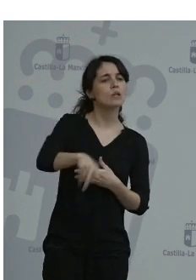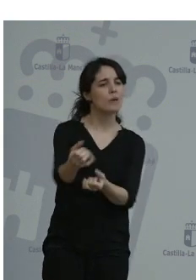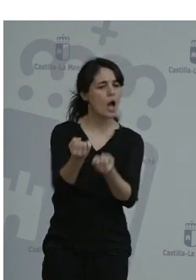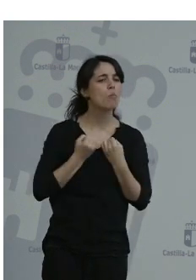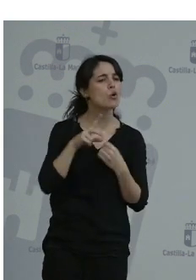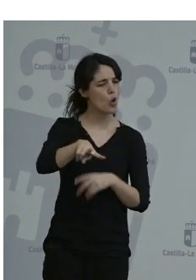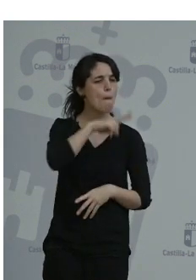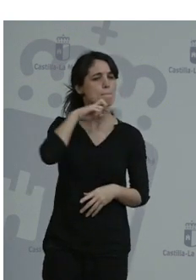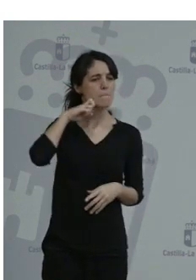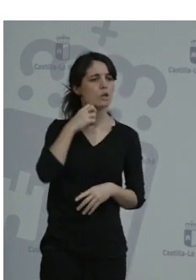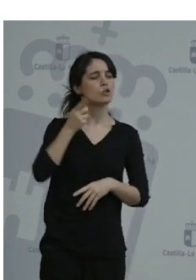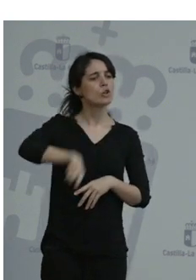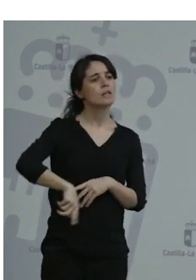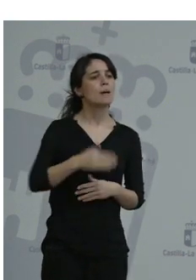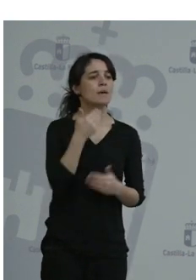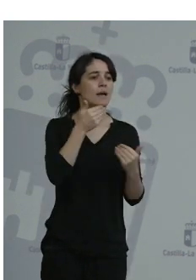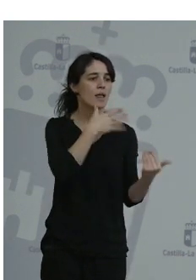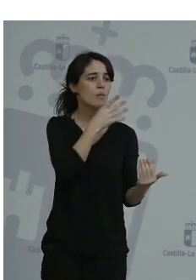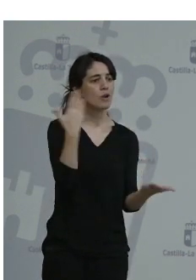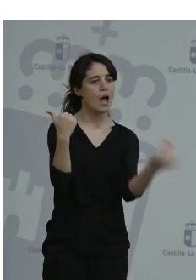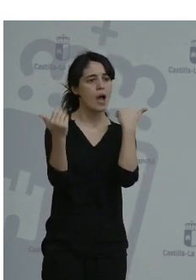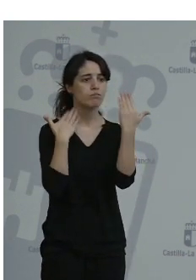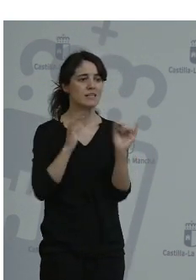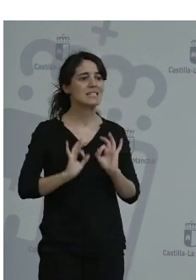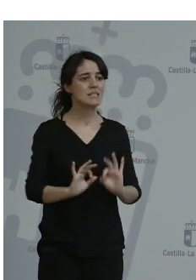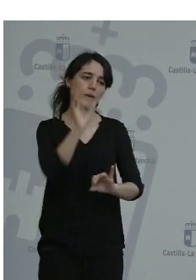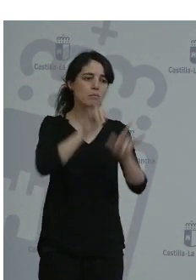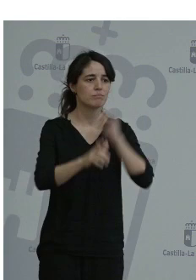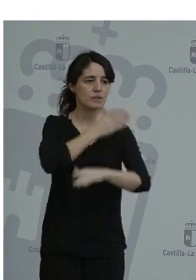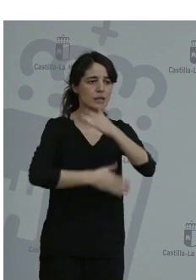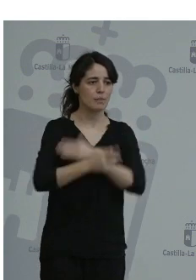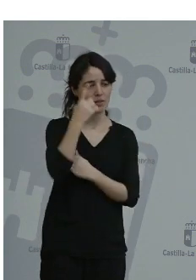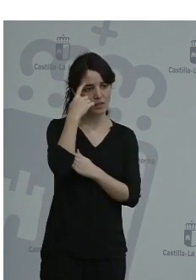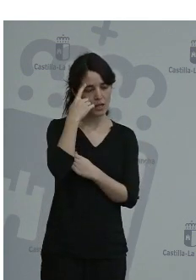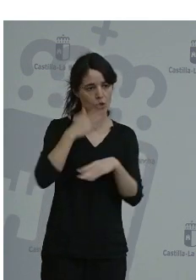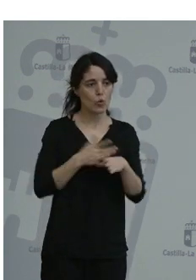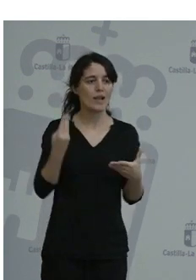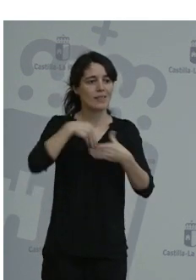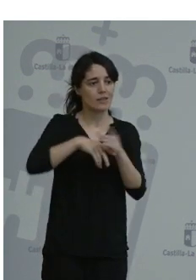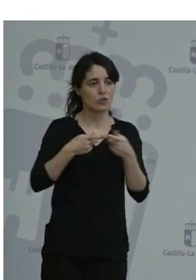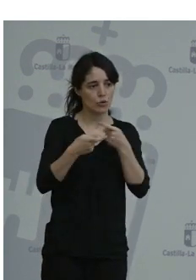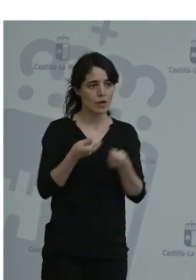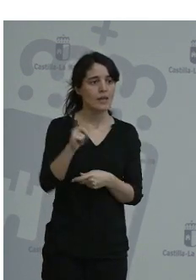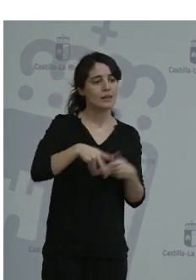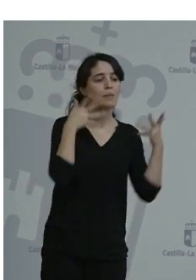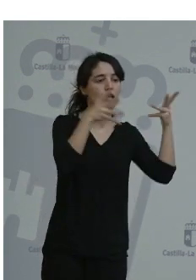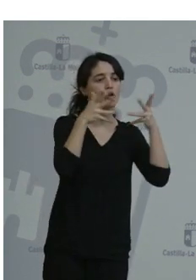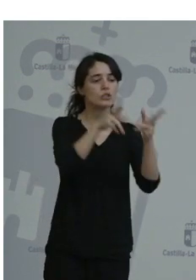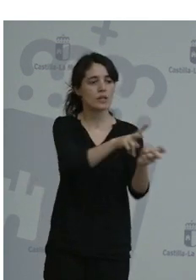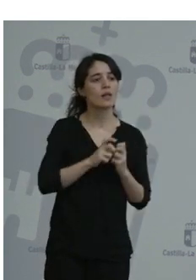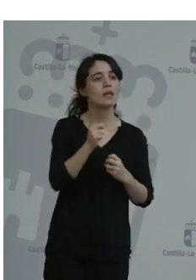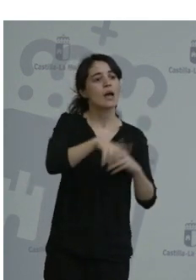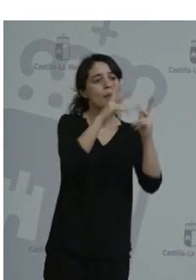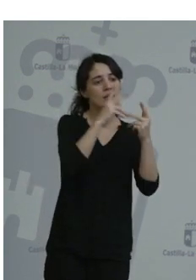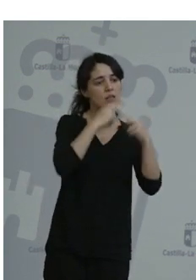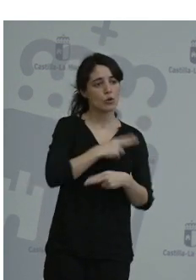ejemplo que han dado en la convocatoria específica para personas con discapacidad intelectual. Y a la Consejería de Hacienda y Administraciones Públicas de